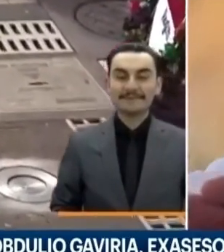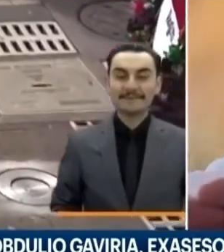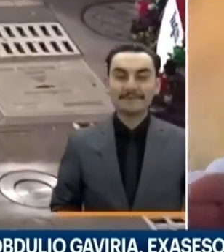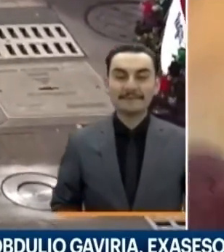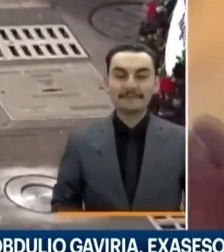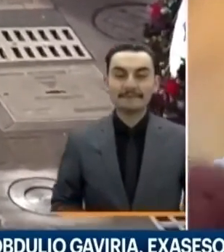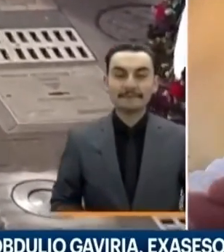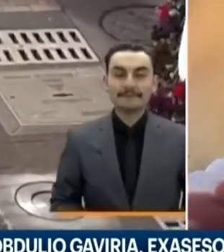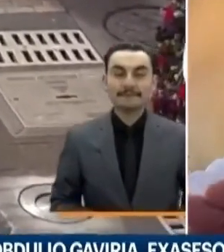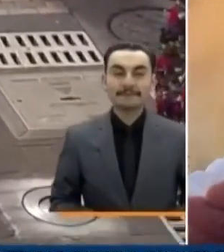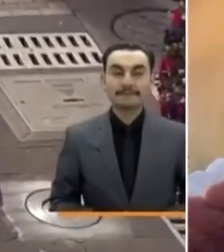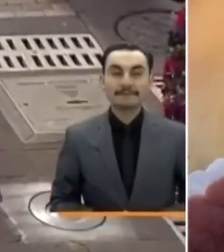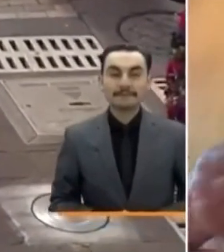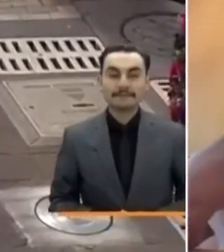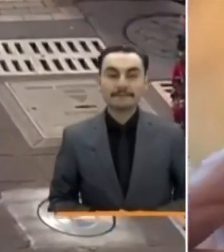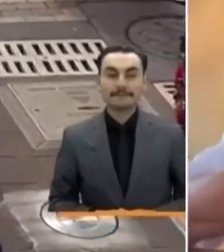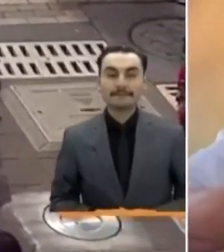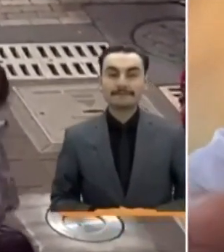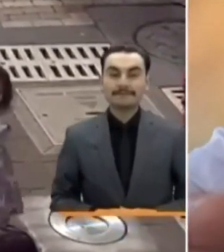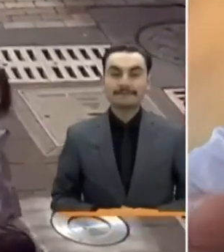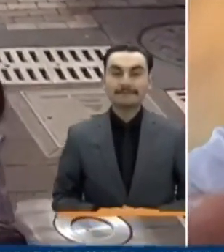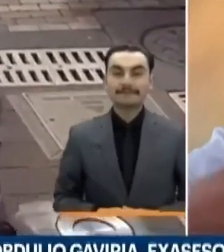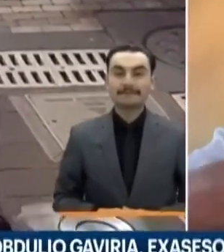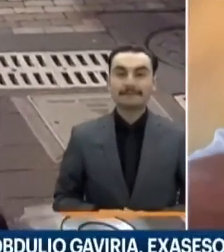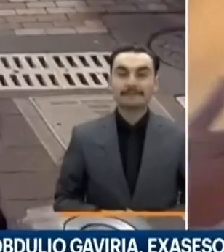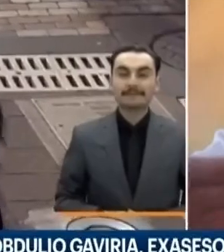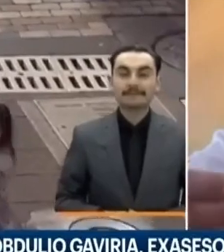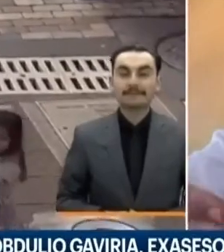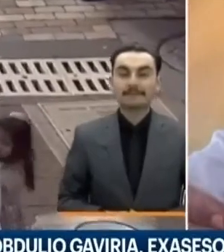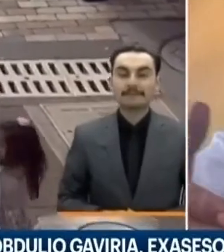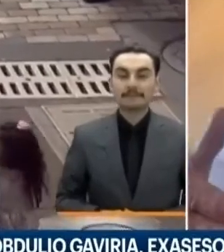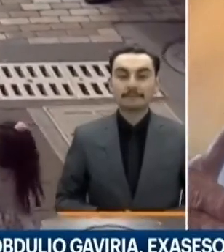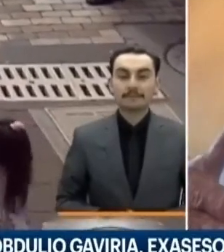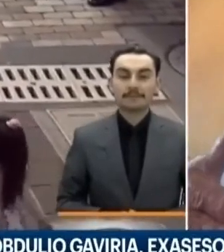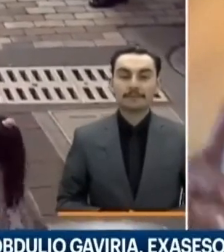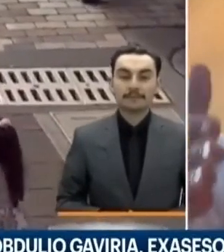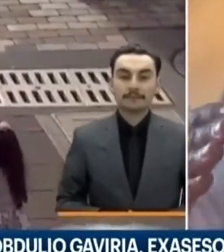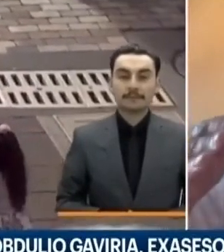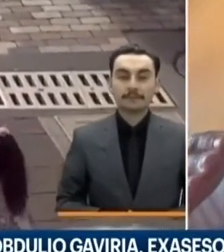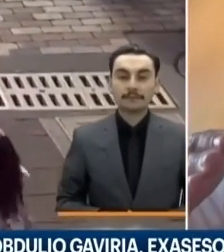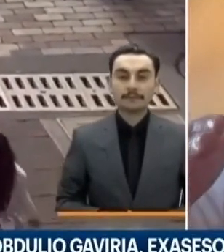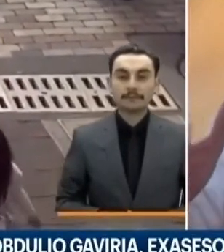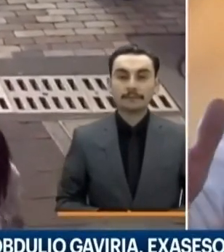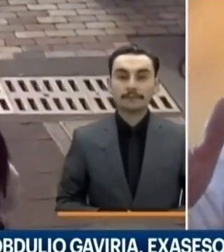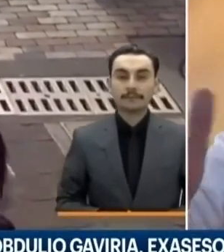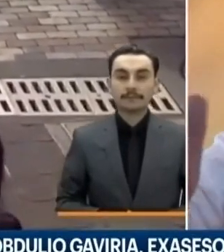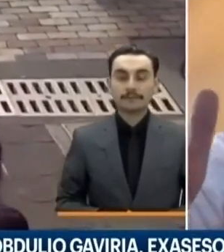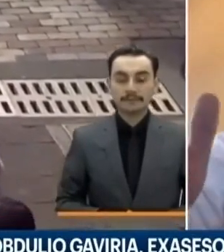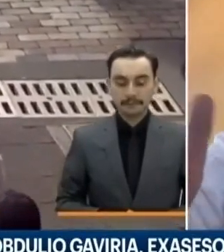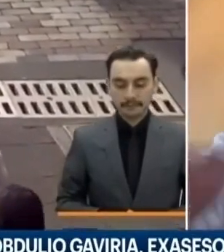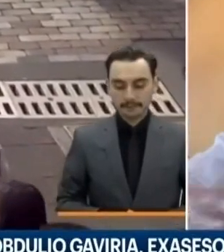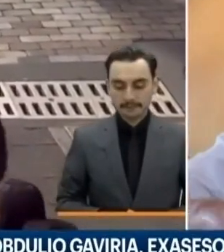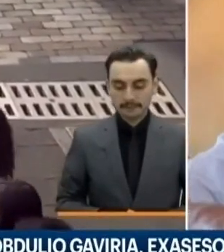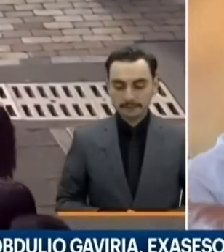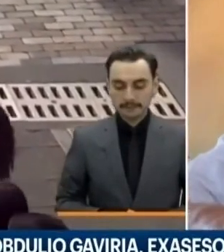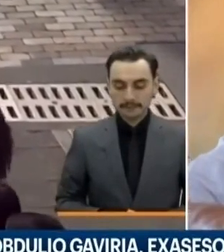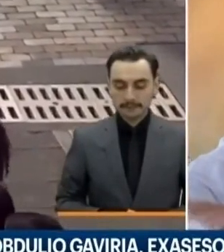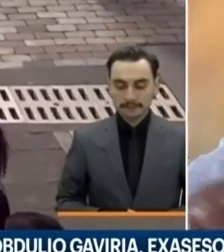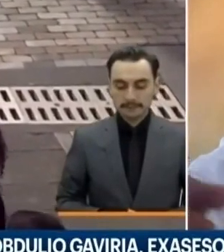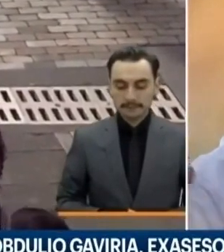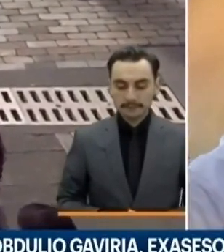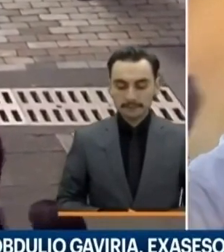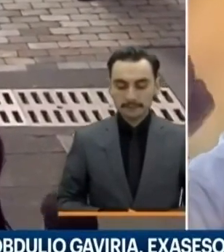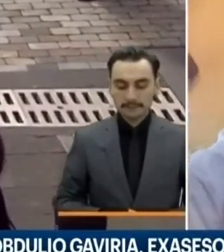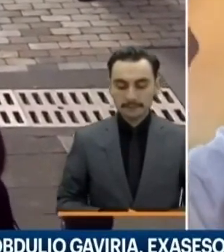demostró la comisión de los delitos, en mi opinión, aunque todavía sigue siendo presunta, pero ya hay un elemento de